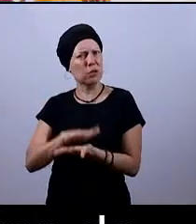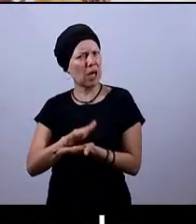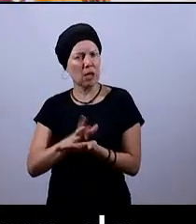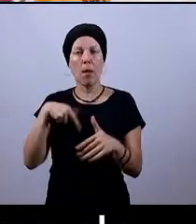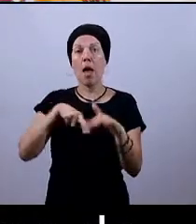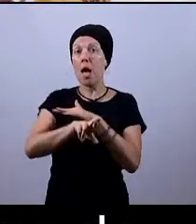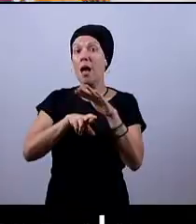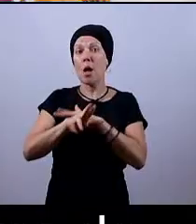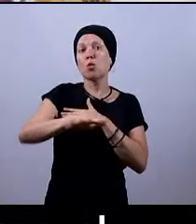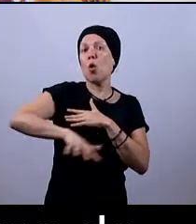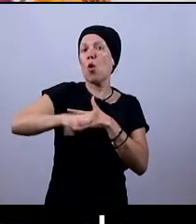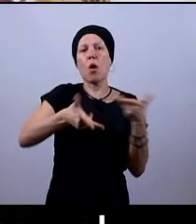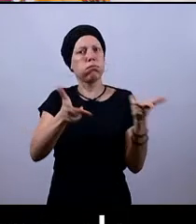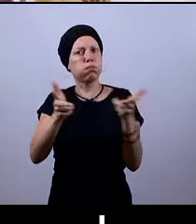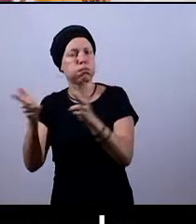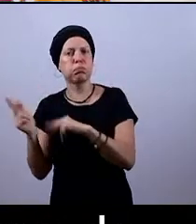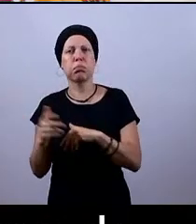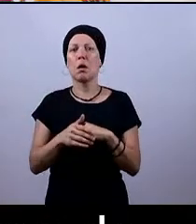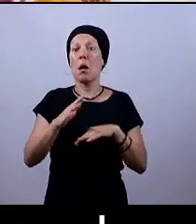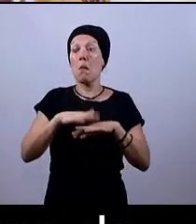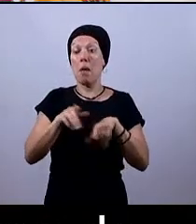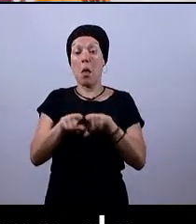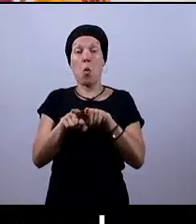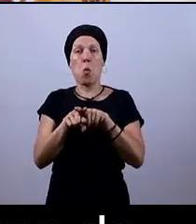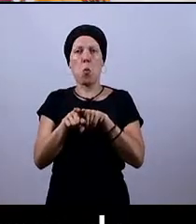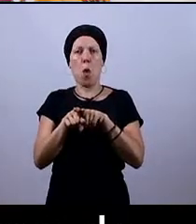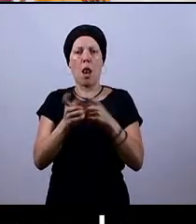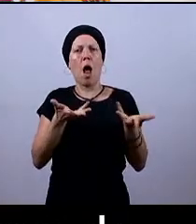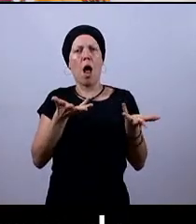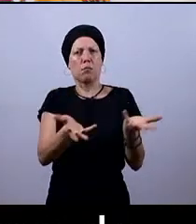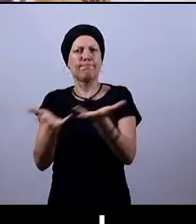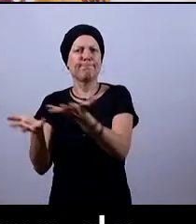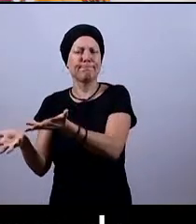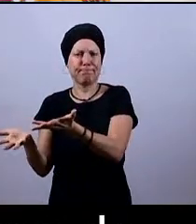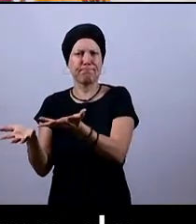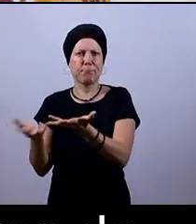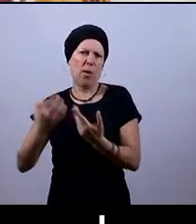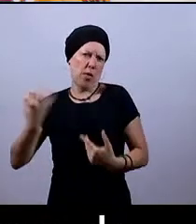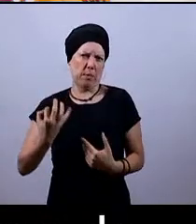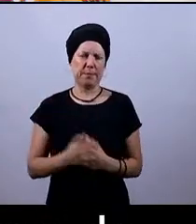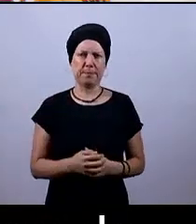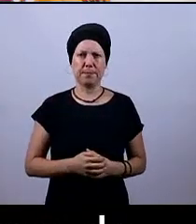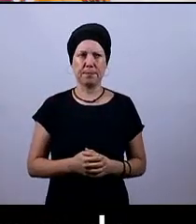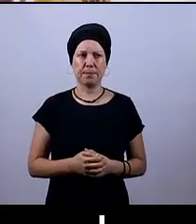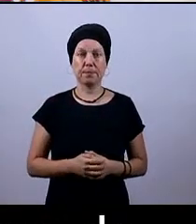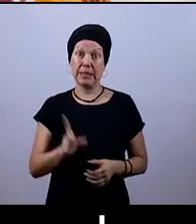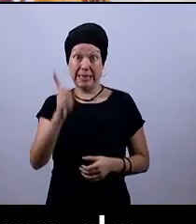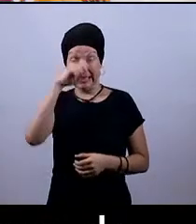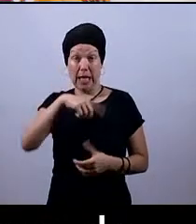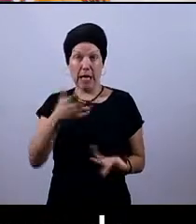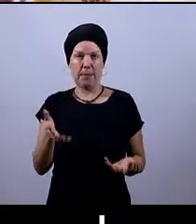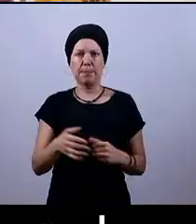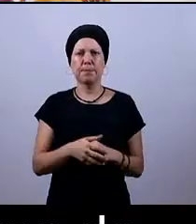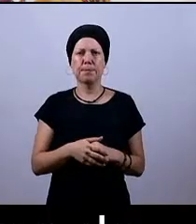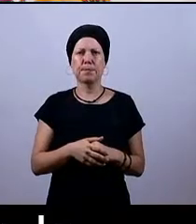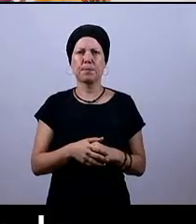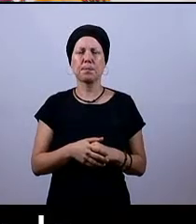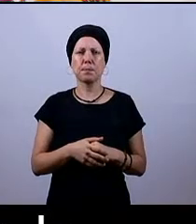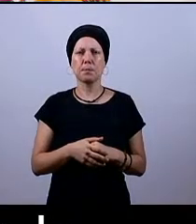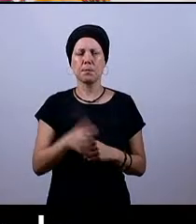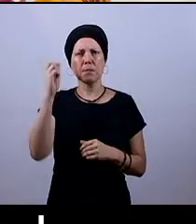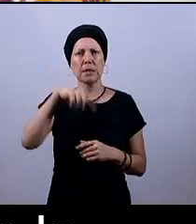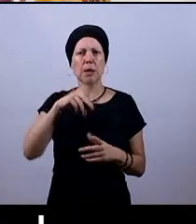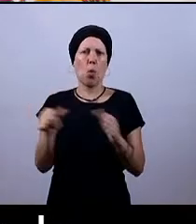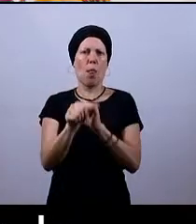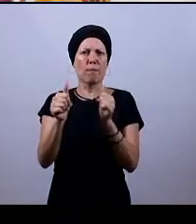espacios disponibles para que reciban la asistencia que deben recibir. Como saben, este es un dispositivo que